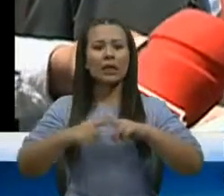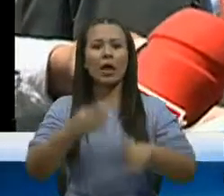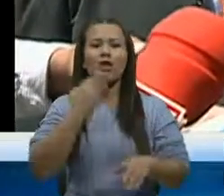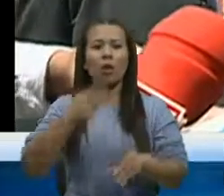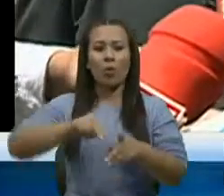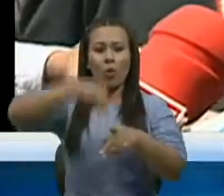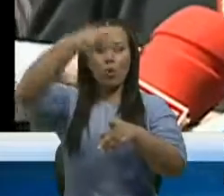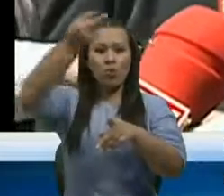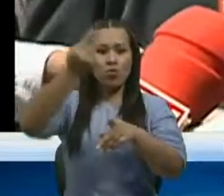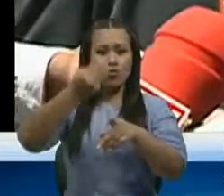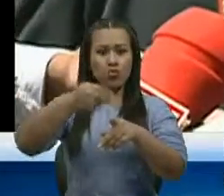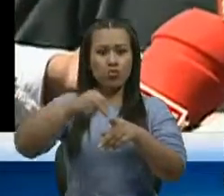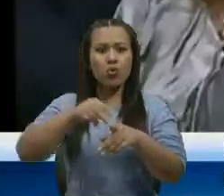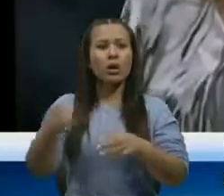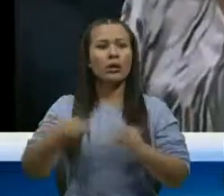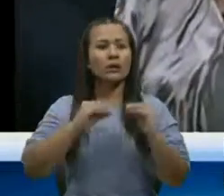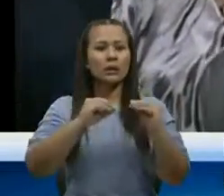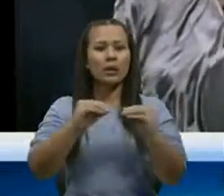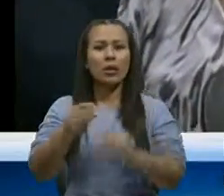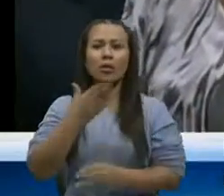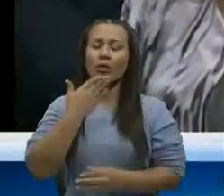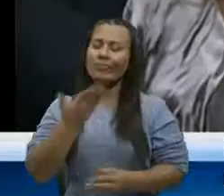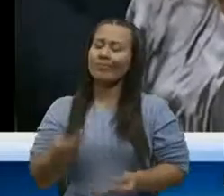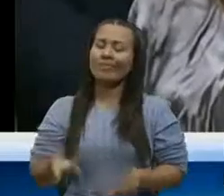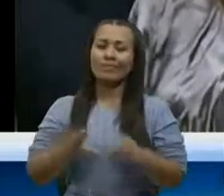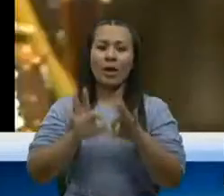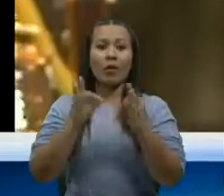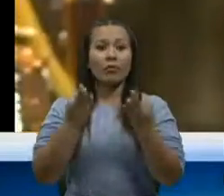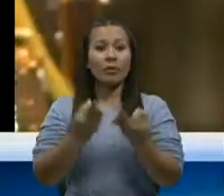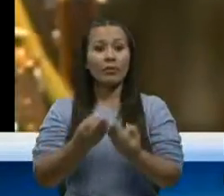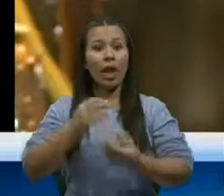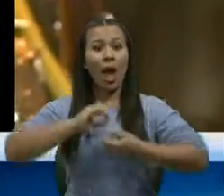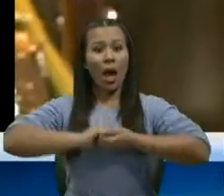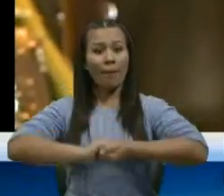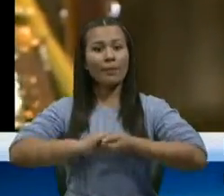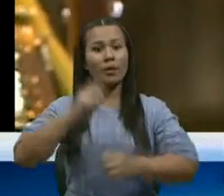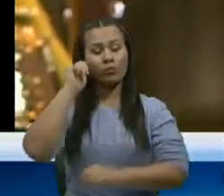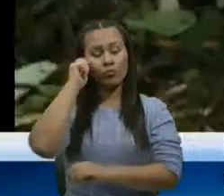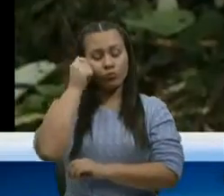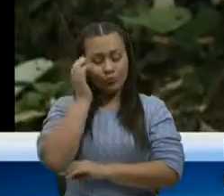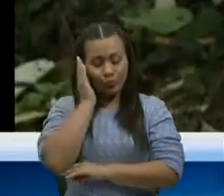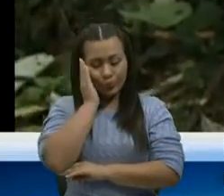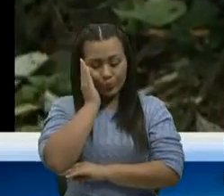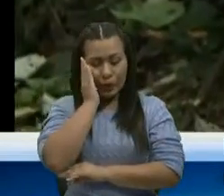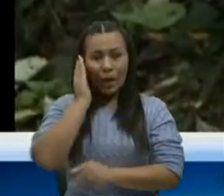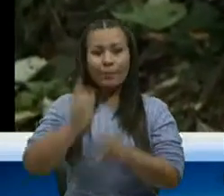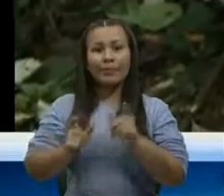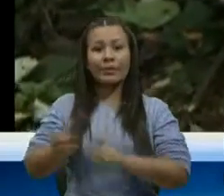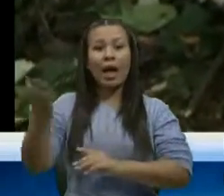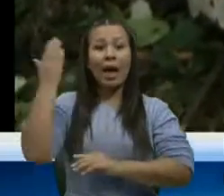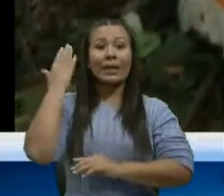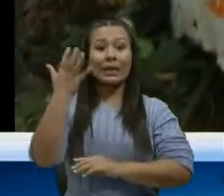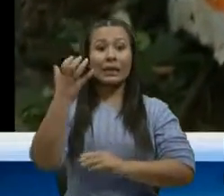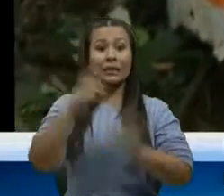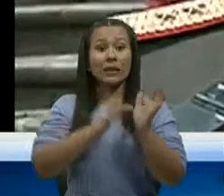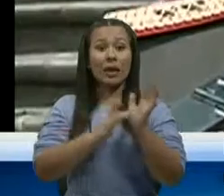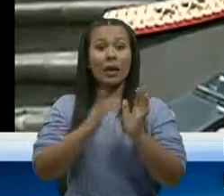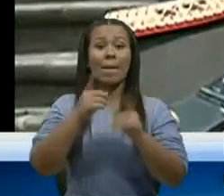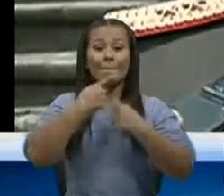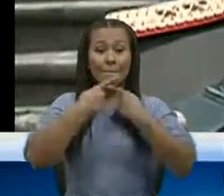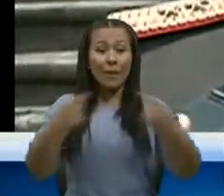la soberanía e integridad territorial. Familiares y amigos recuerdan a los militares que perdieron la vida aquel 15 de marzo de